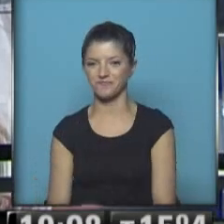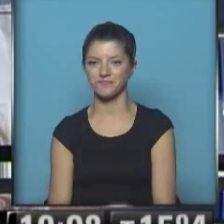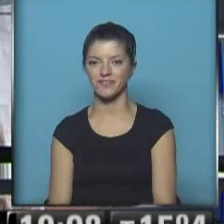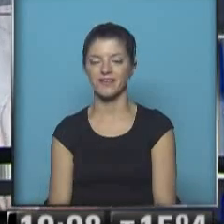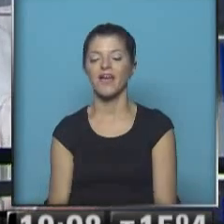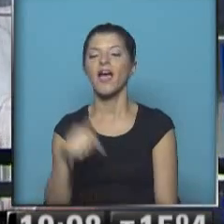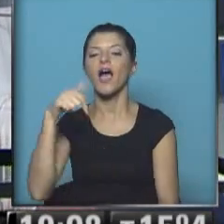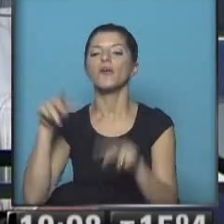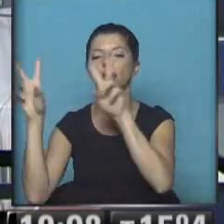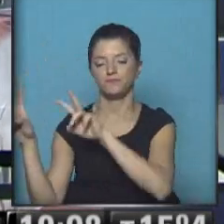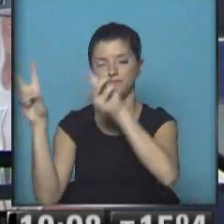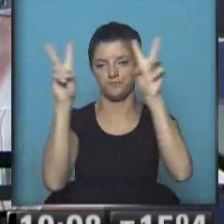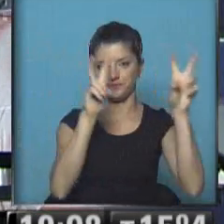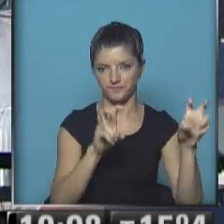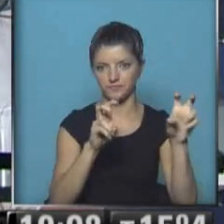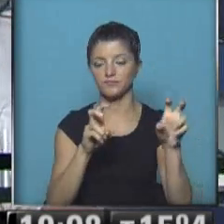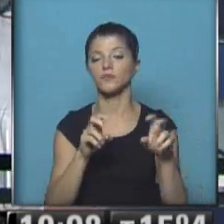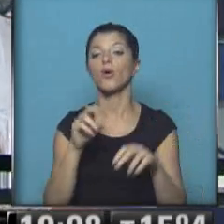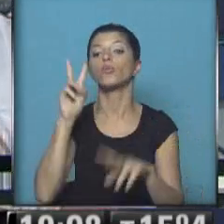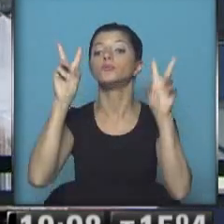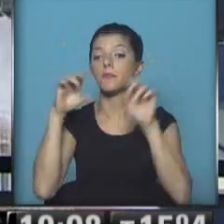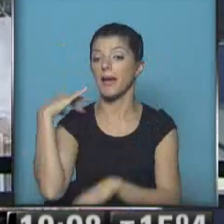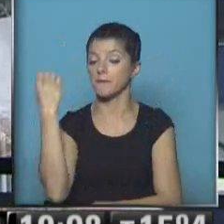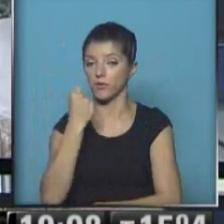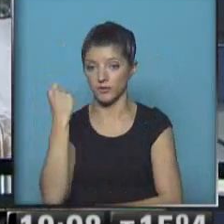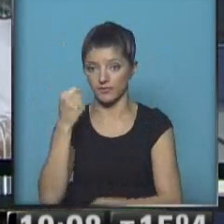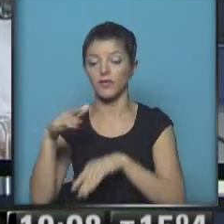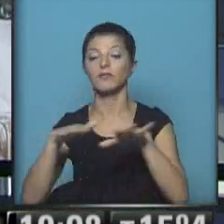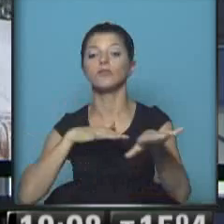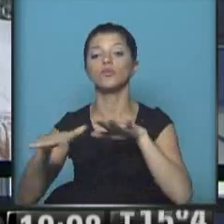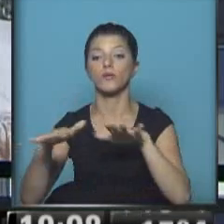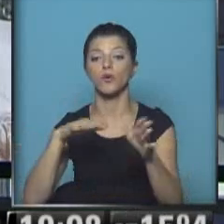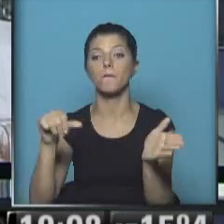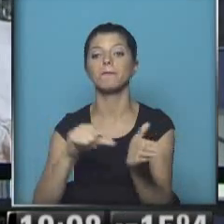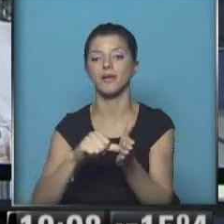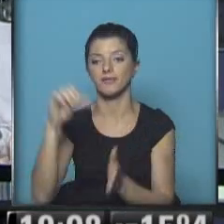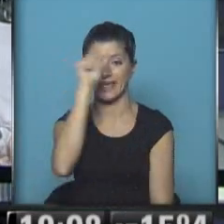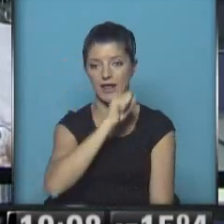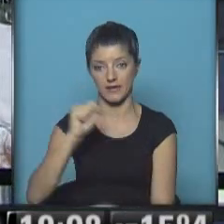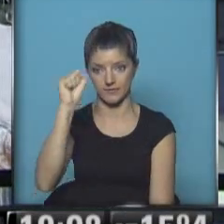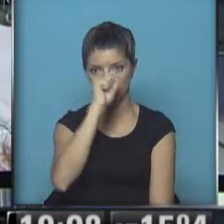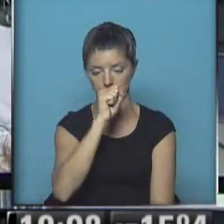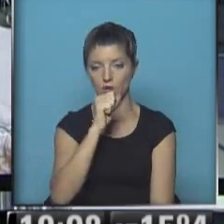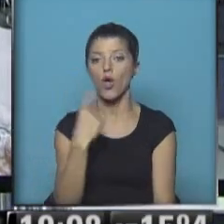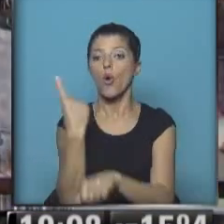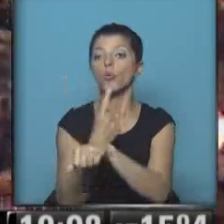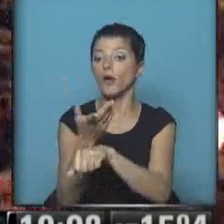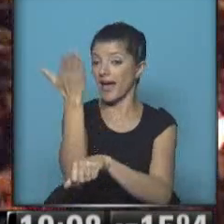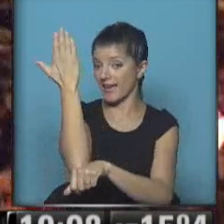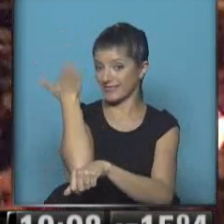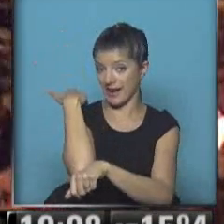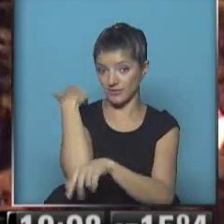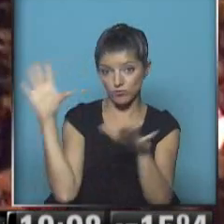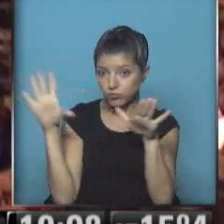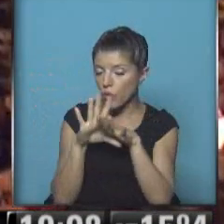Vamos a cambiar el tema porque un tema excluyente tiene que ver con la situación que atraviesa Grecia. Hace exactamente una hora se venció